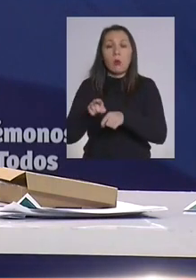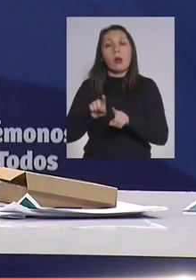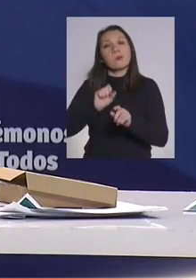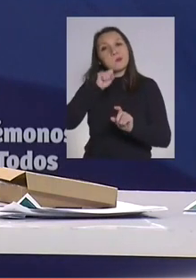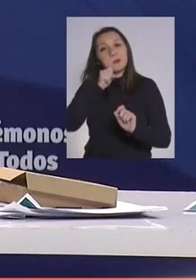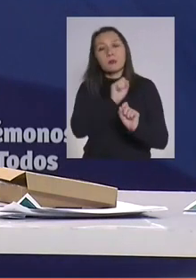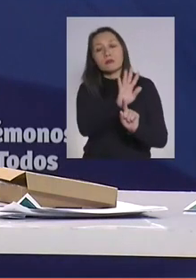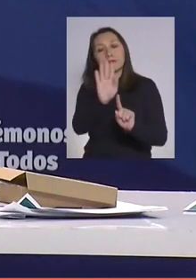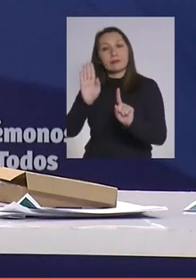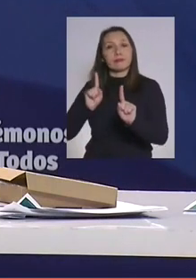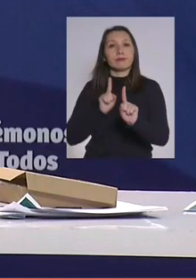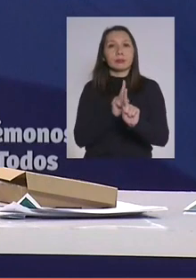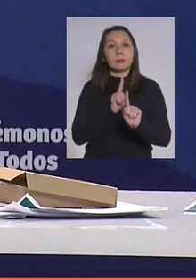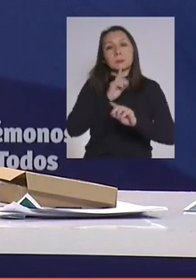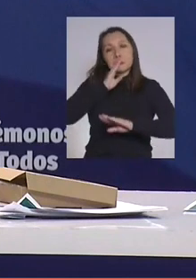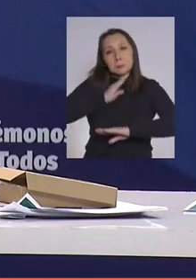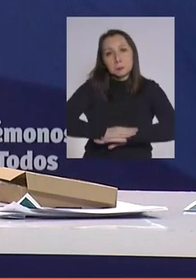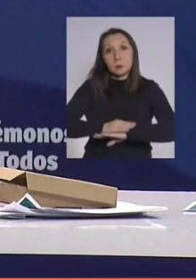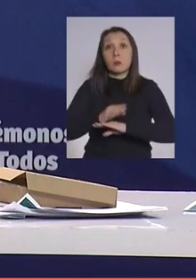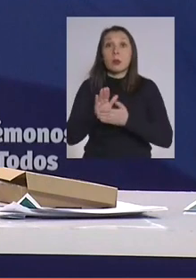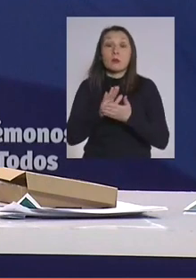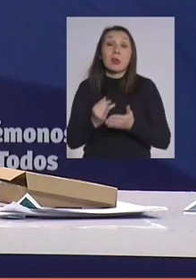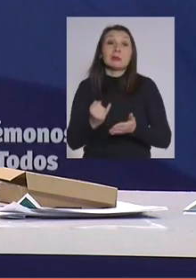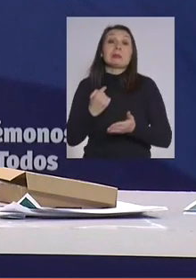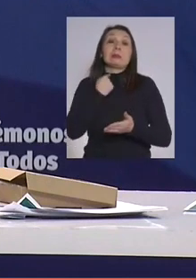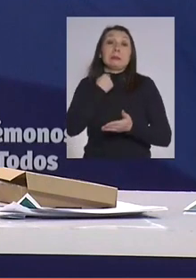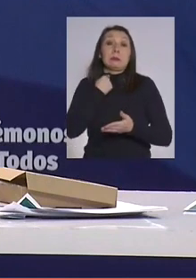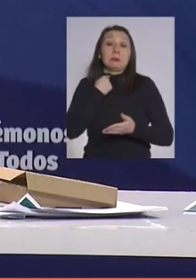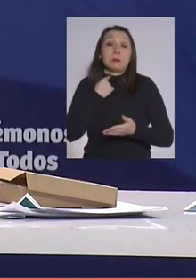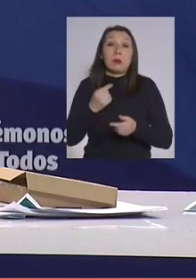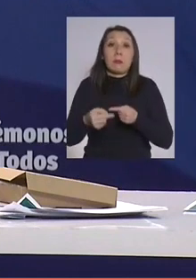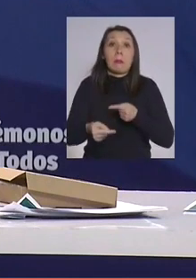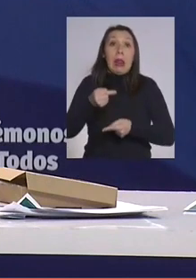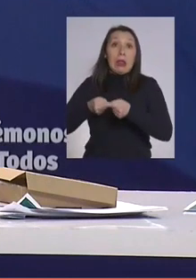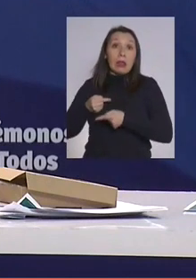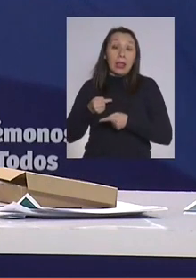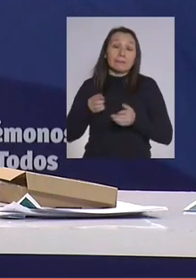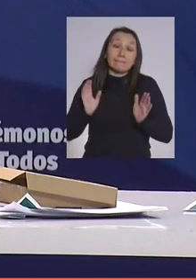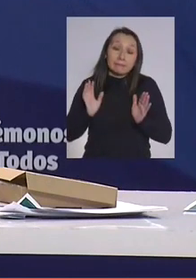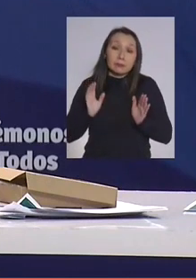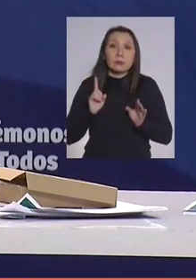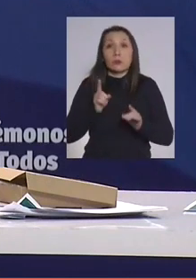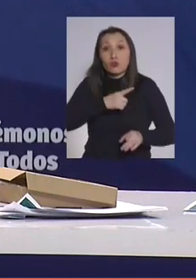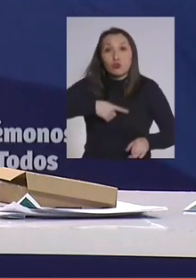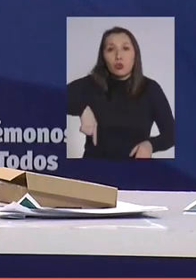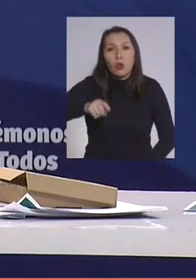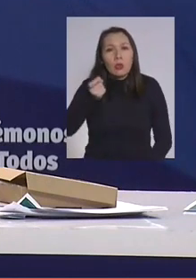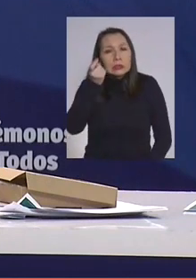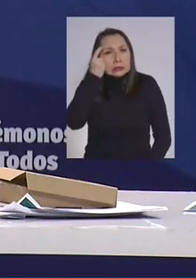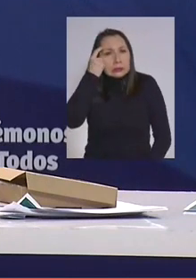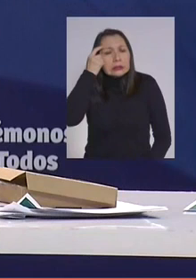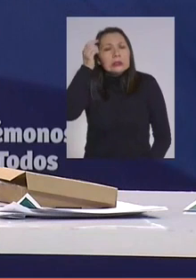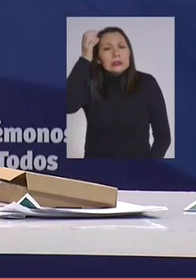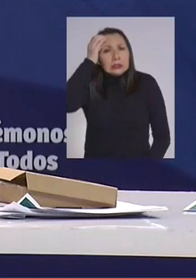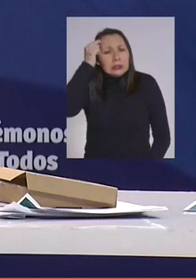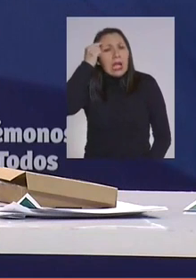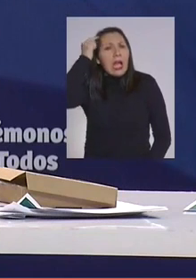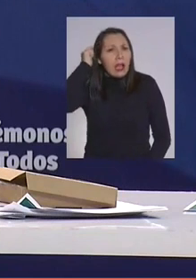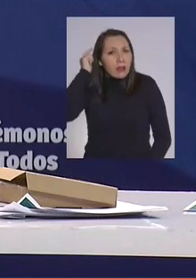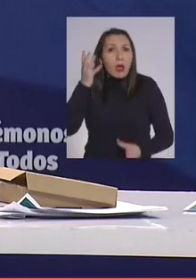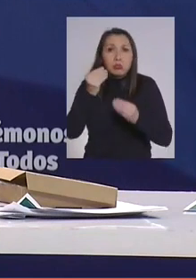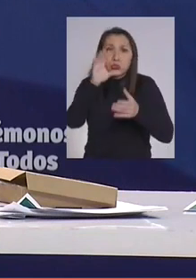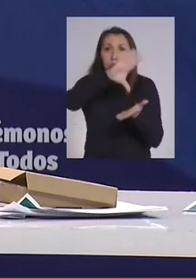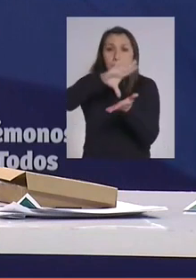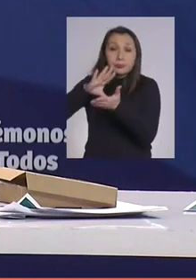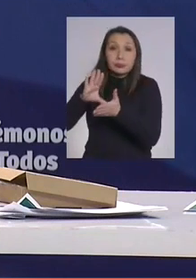detrás de esta decisión y si hay que volver atrás volveremos atrás si todos tenemos conciencia y en muchos países